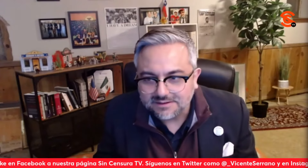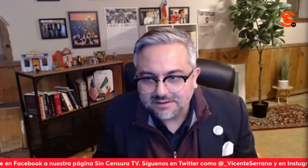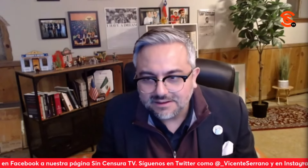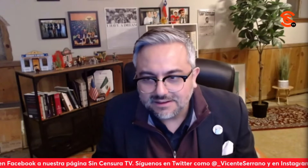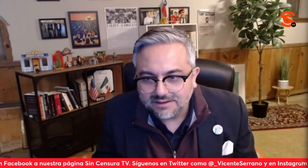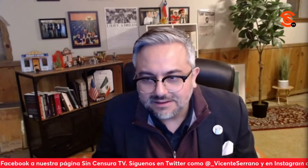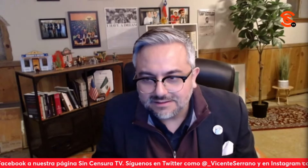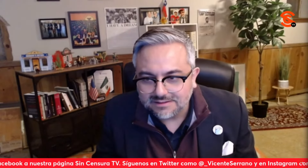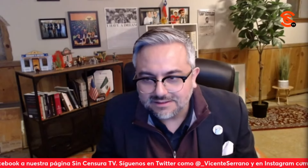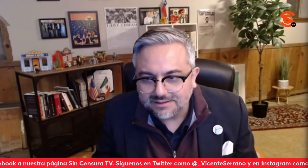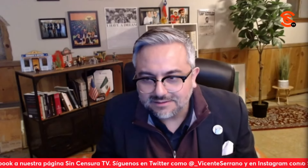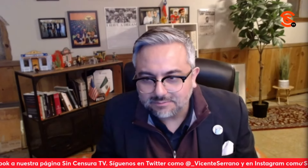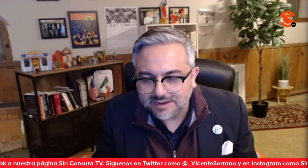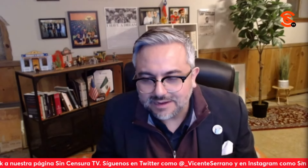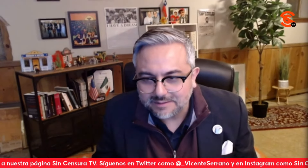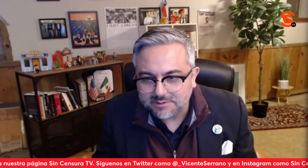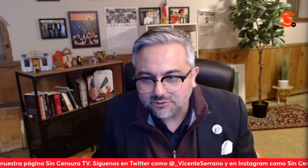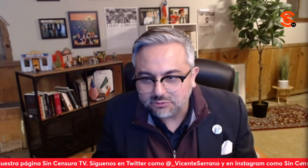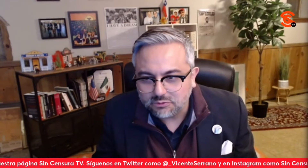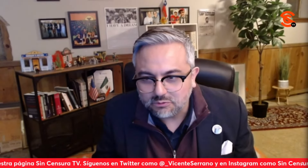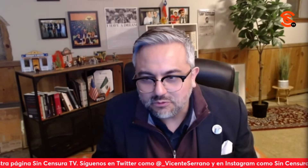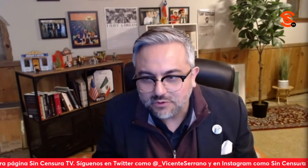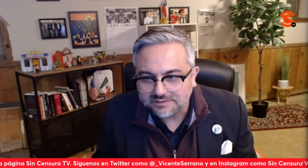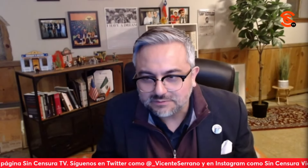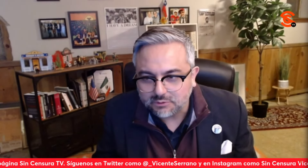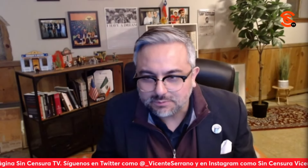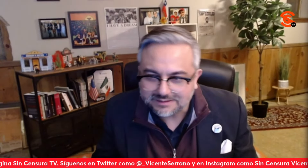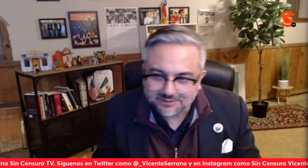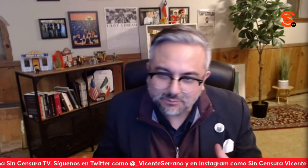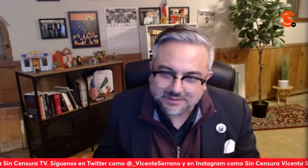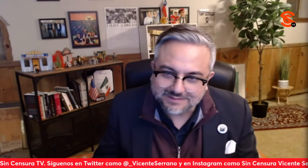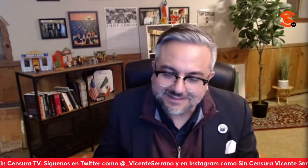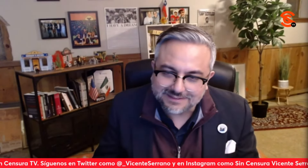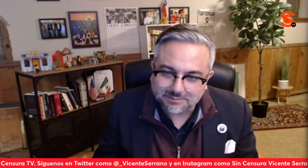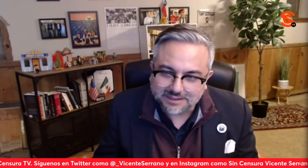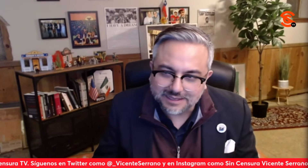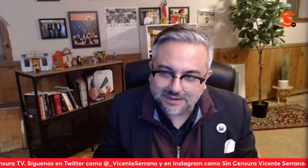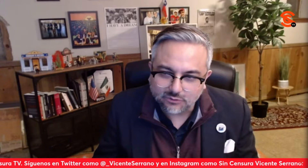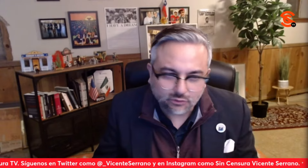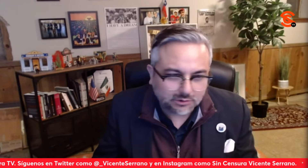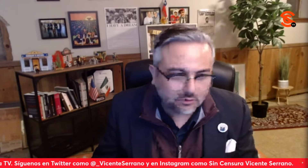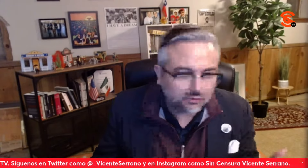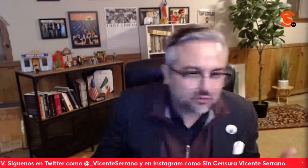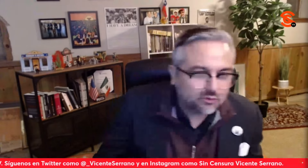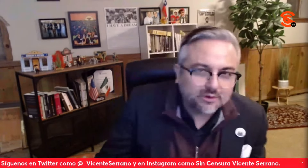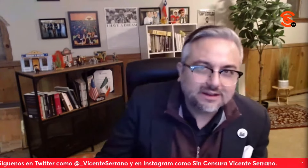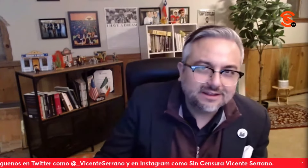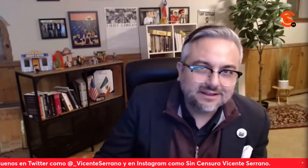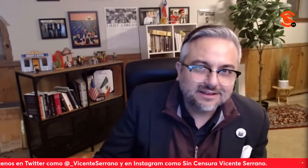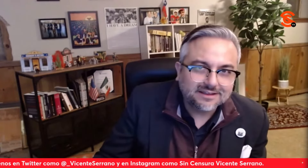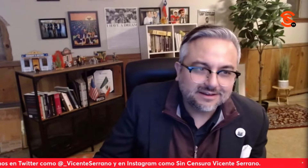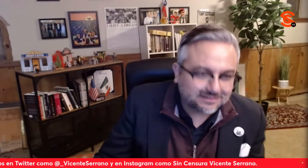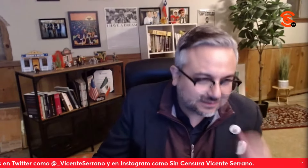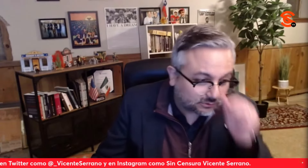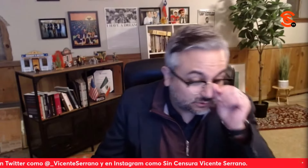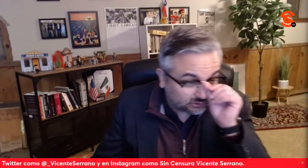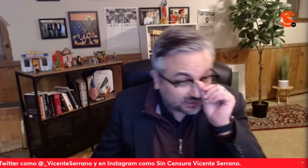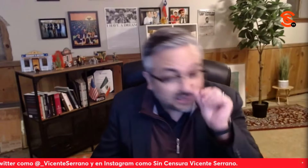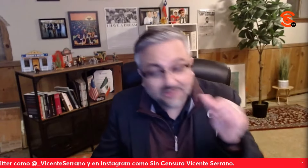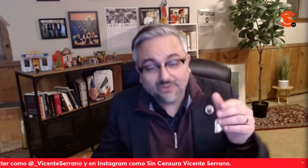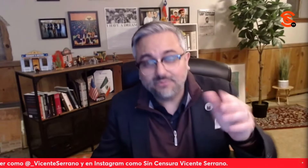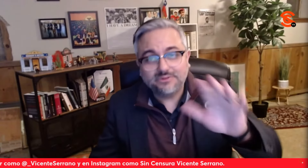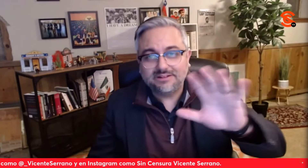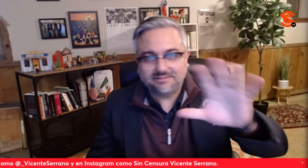determinantes, de planteamientos muy, muy fuertes por parte de un presidente mexicano sobre lo que ocurre en Estados